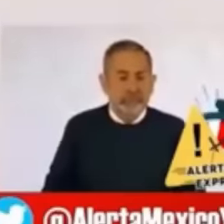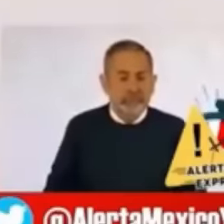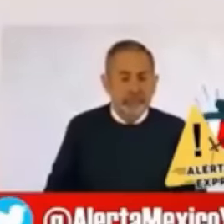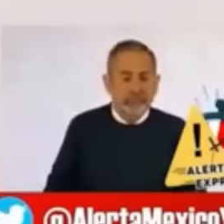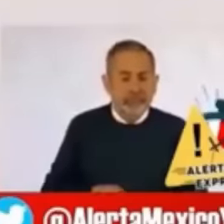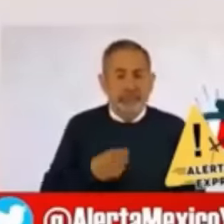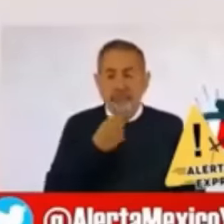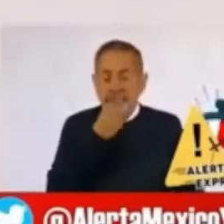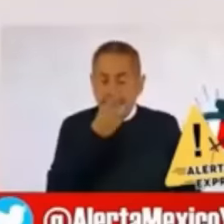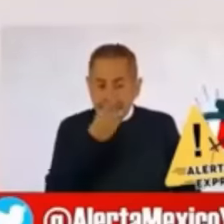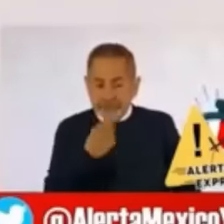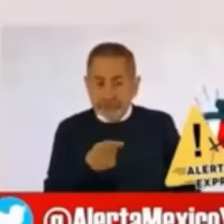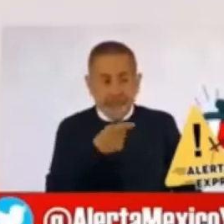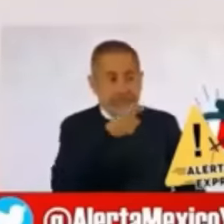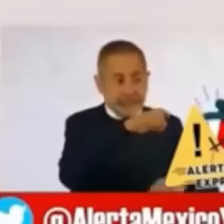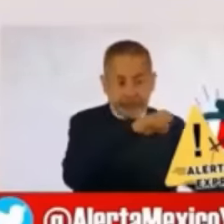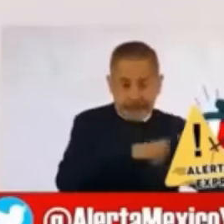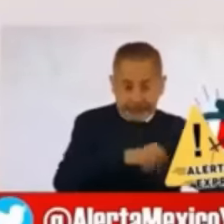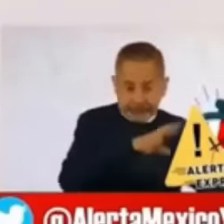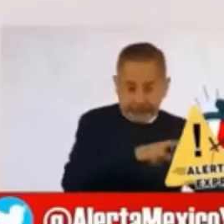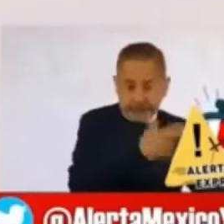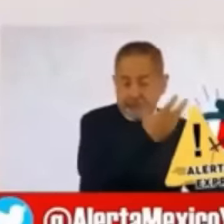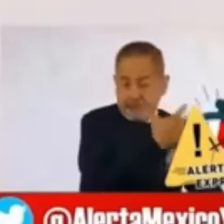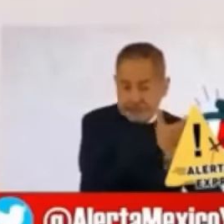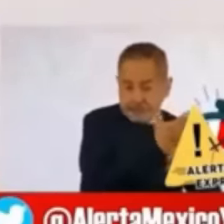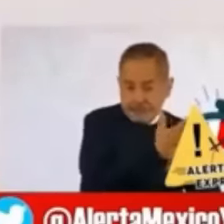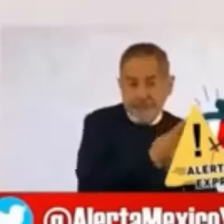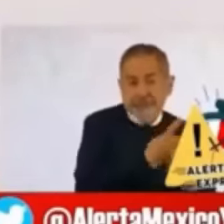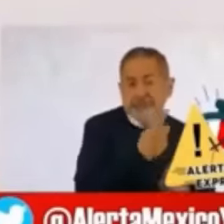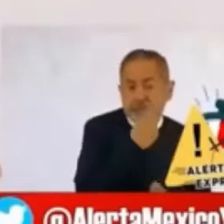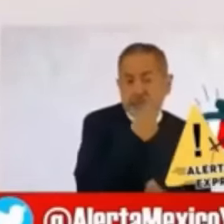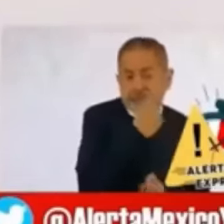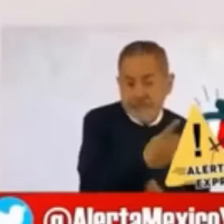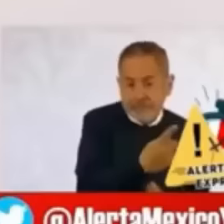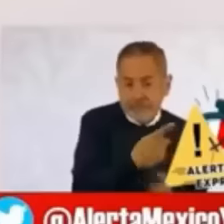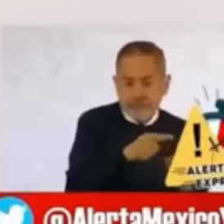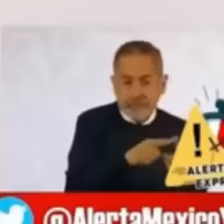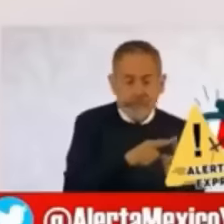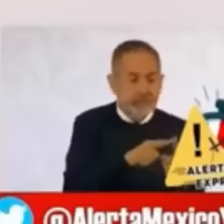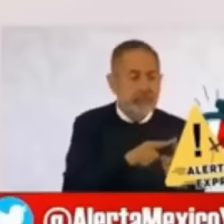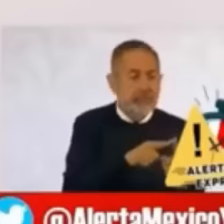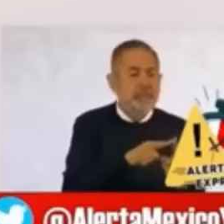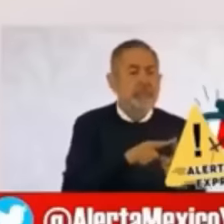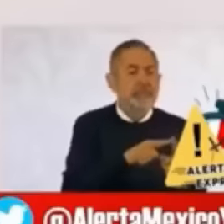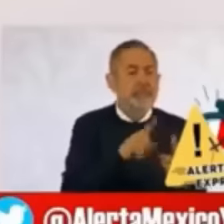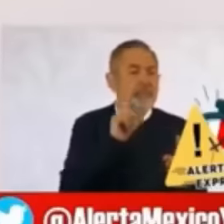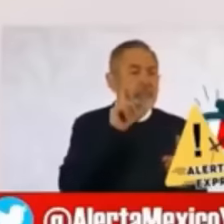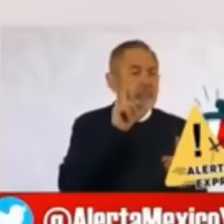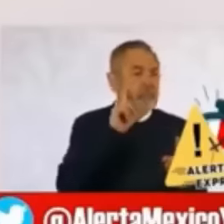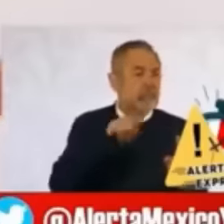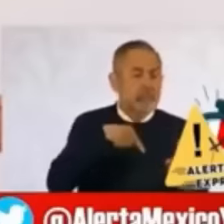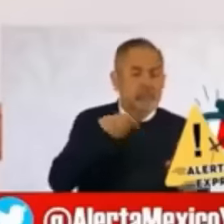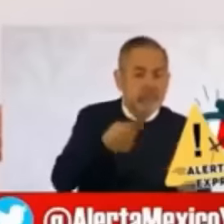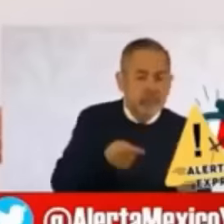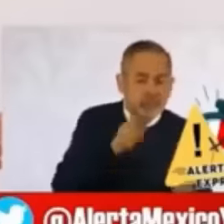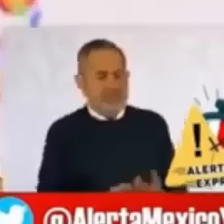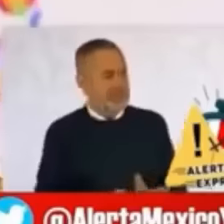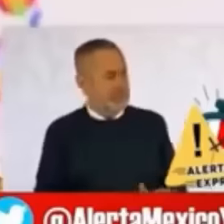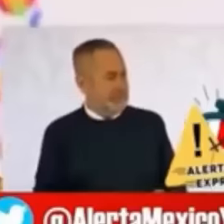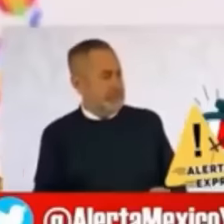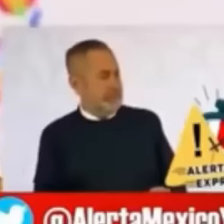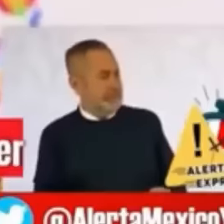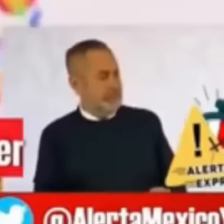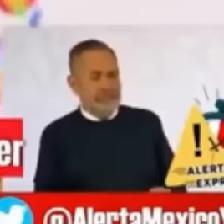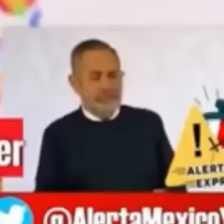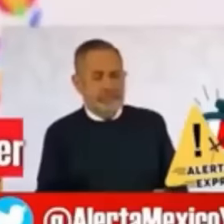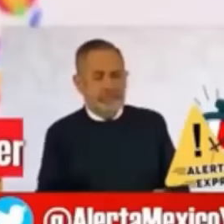que dice el embajador de Estados Unidos un día con lo que dice otro día.